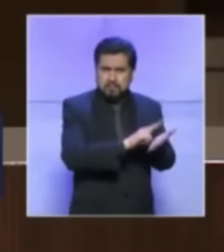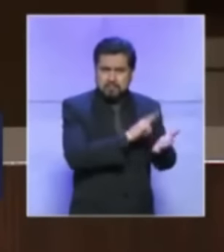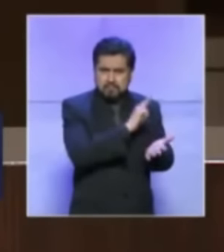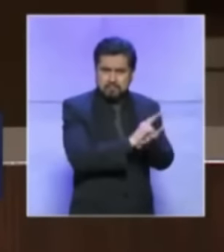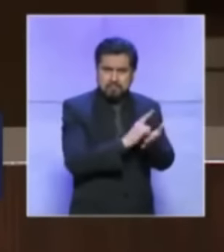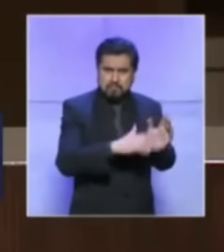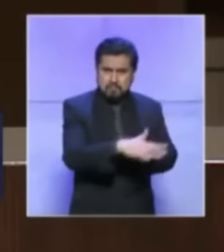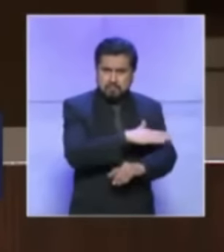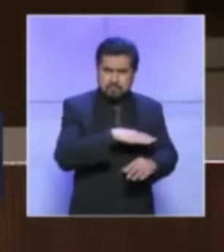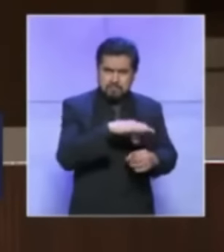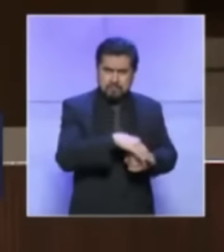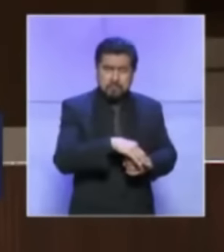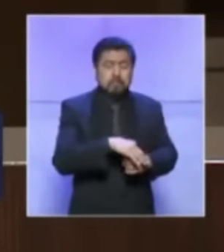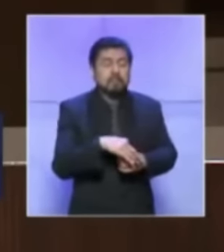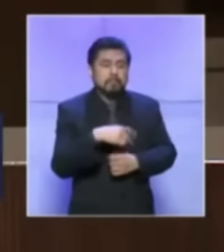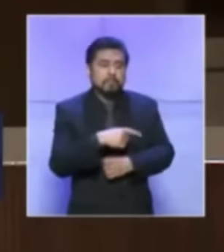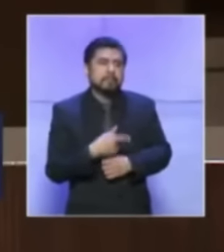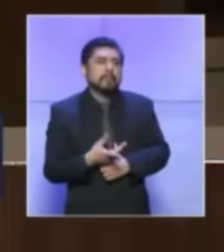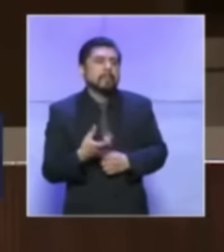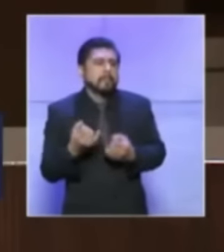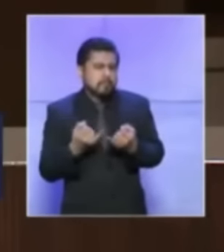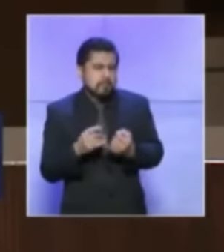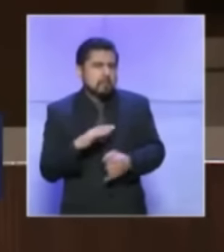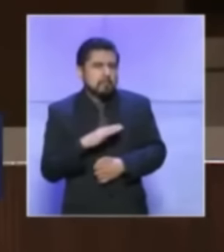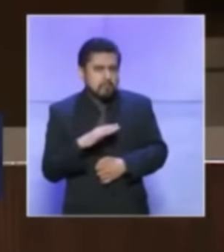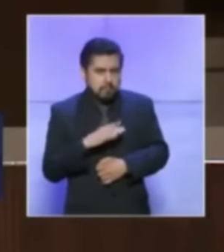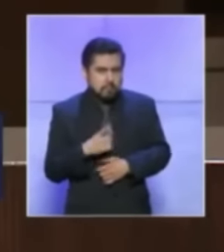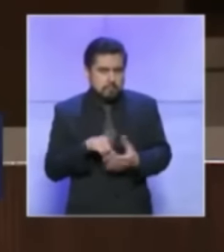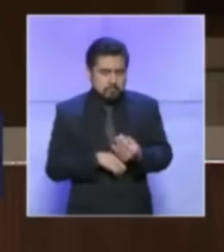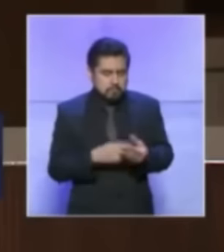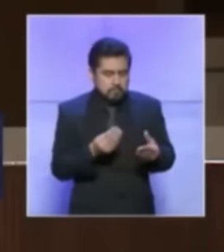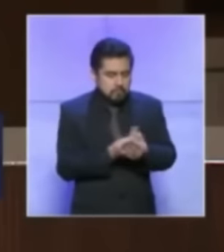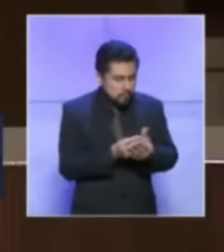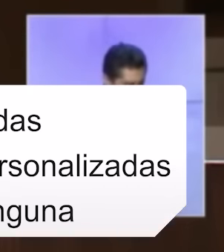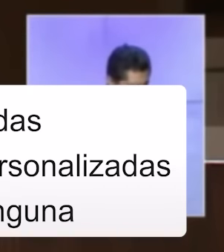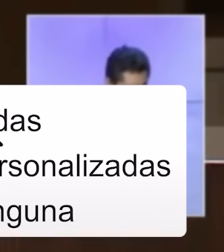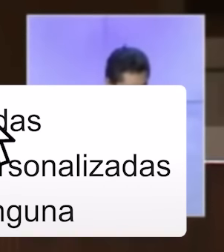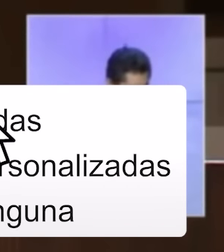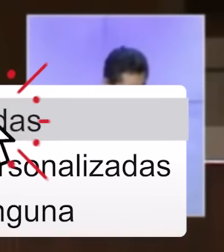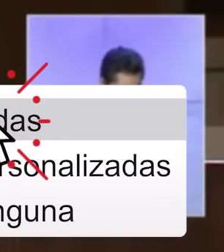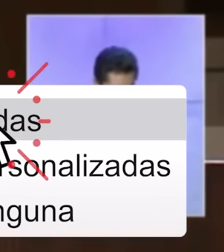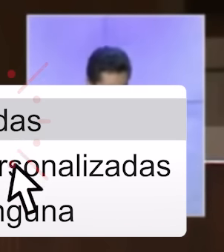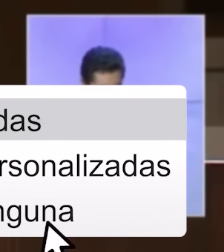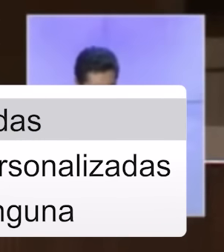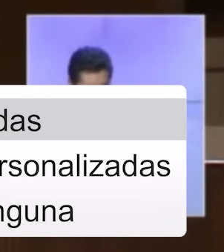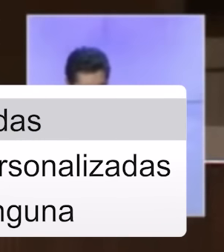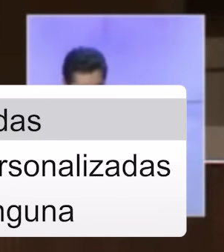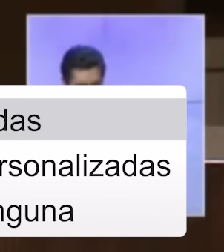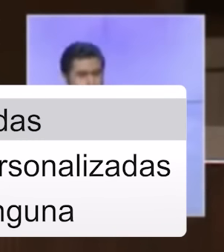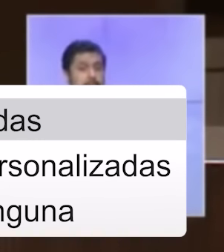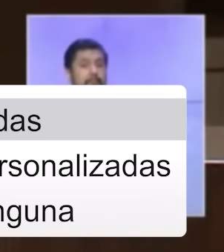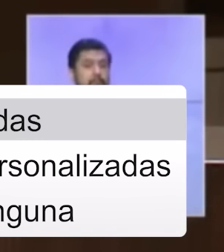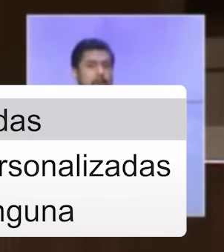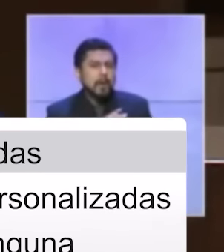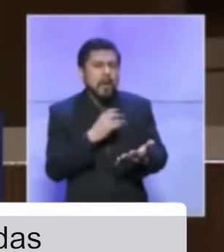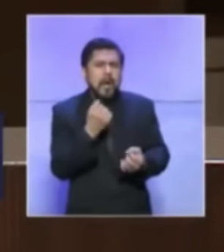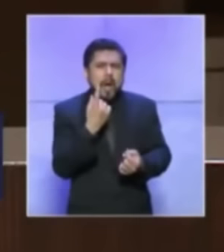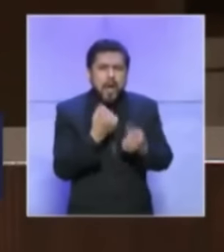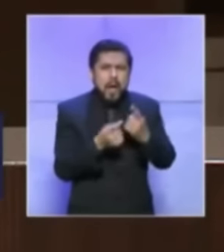electoral. Y en efecto, de las constancias del expediente se advierte la existencia de elementos mínimos